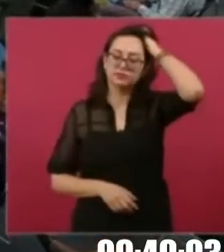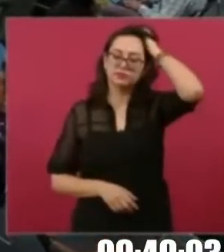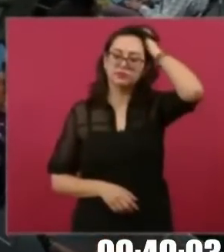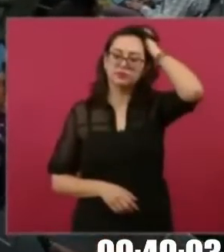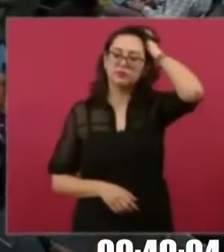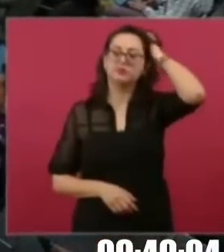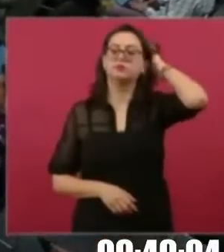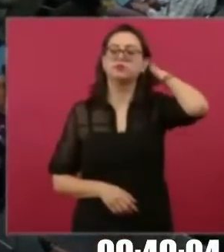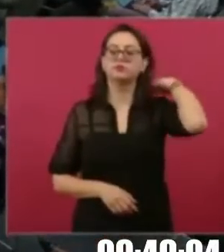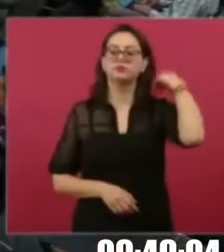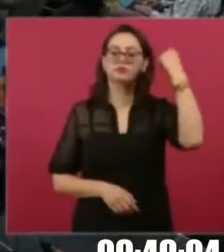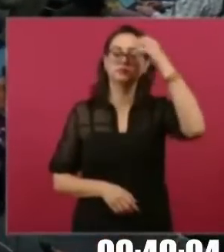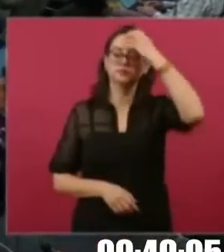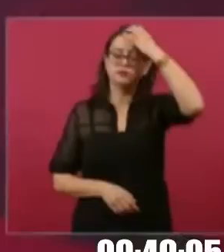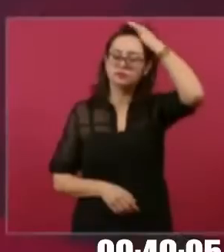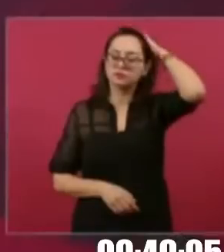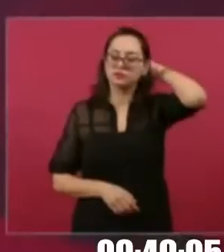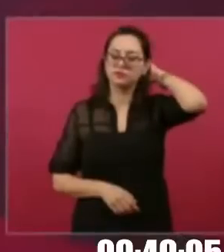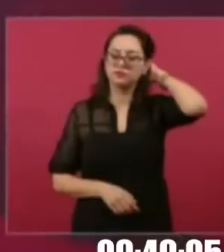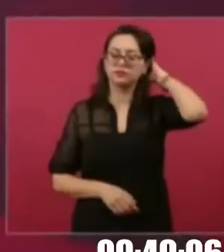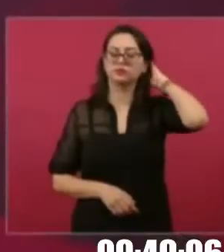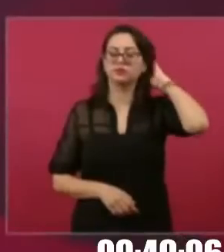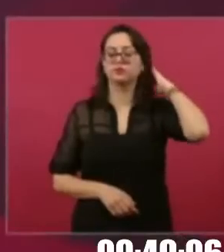que nos ayuden mujeres